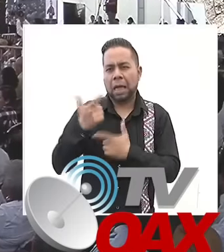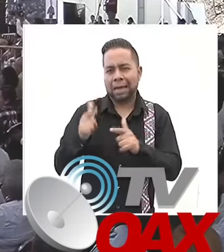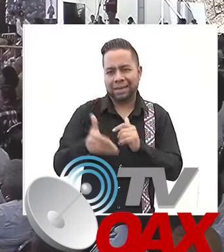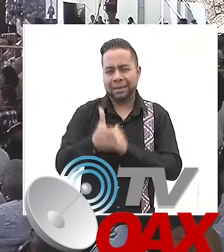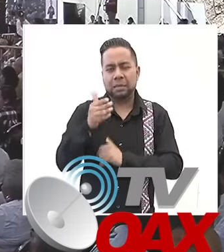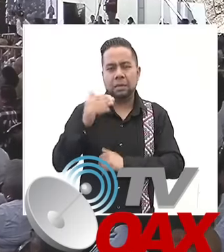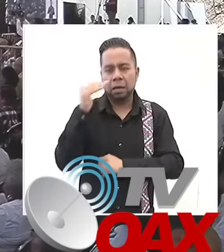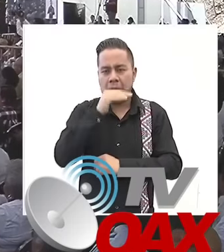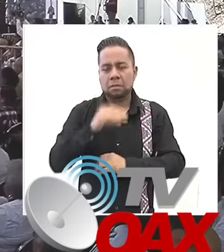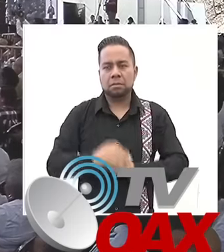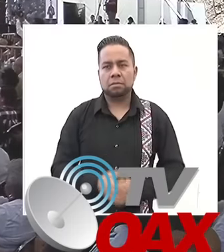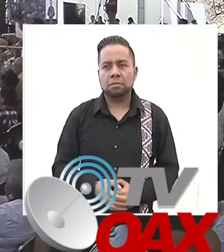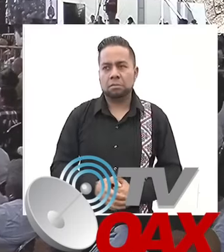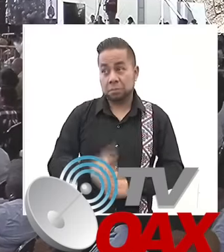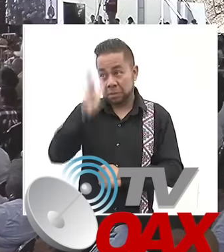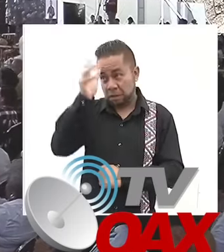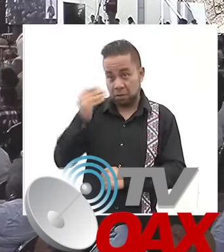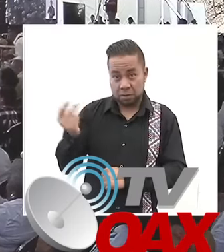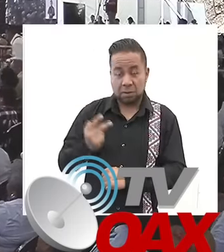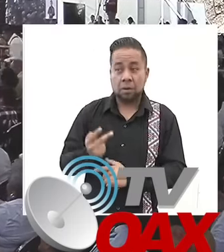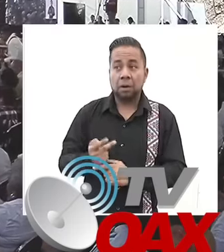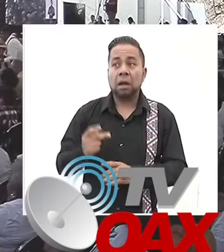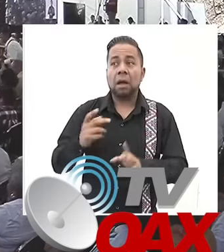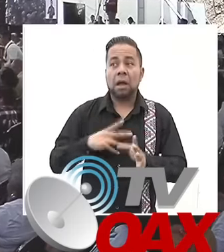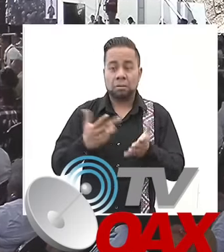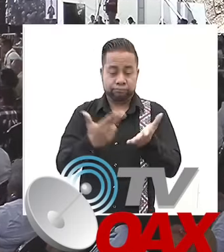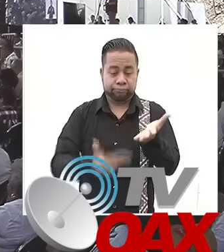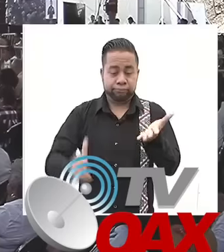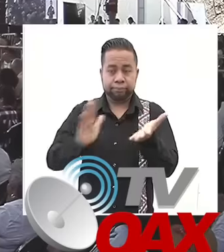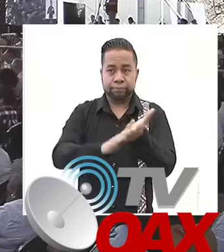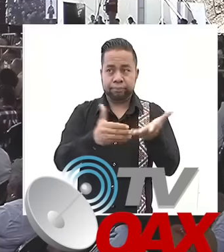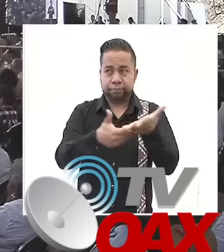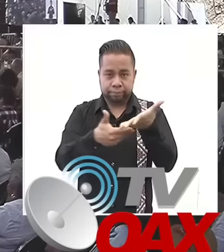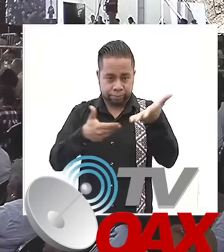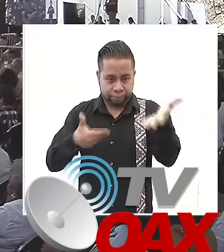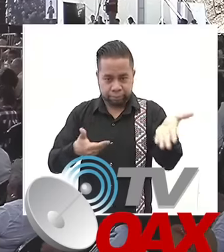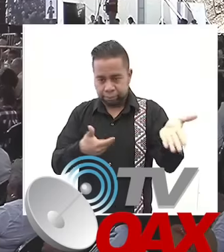Y le vamos a dejar un decreto,